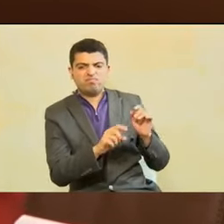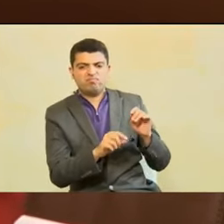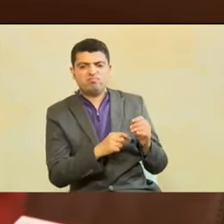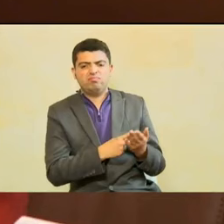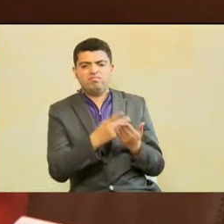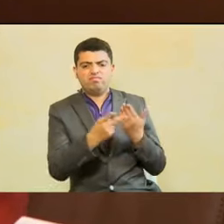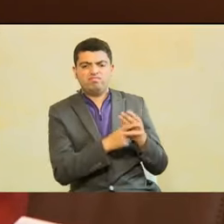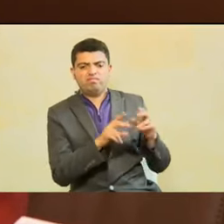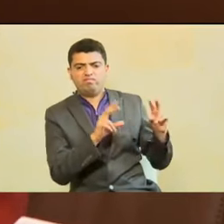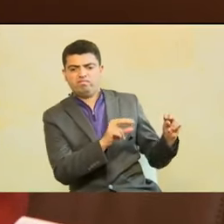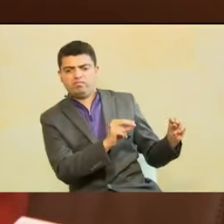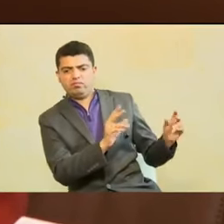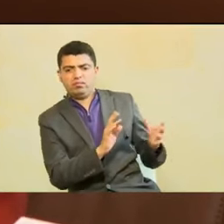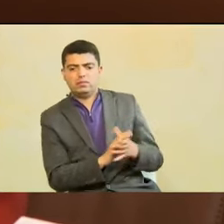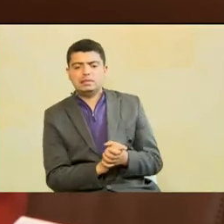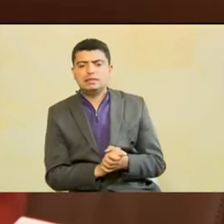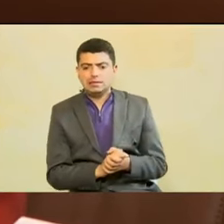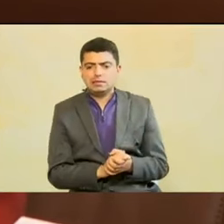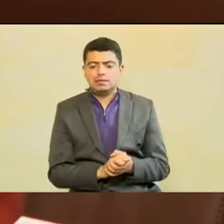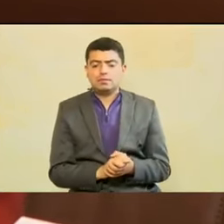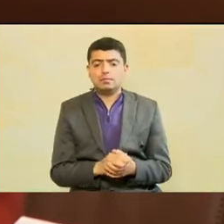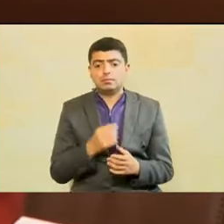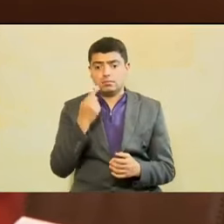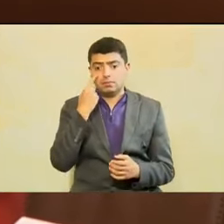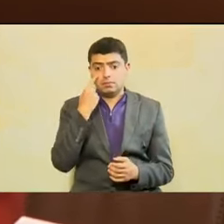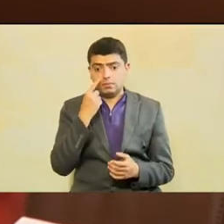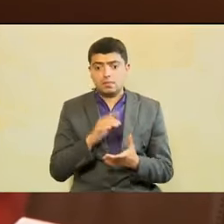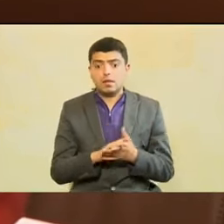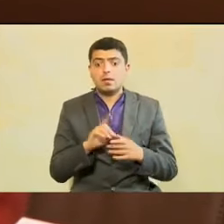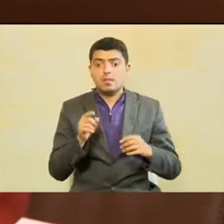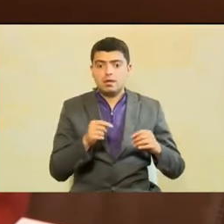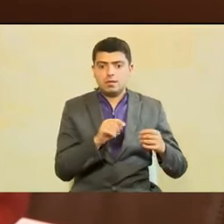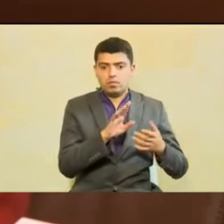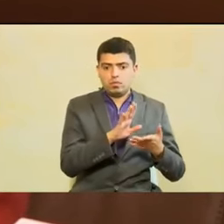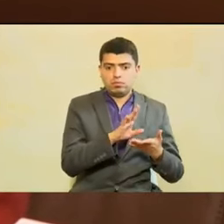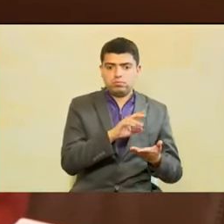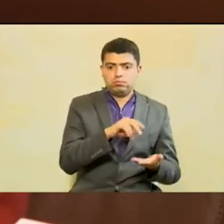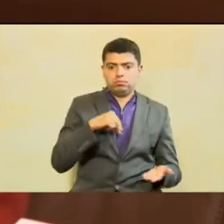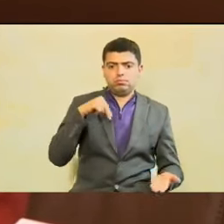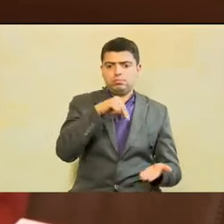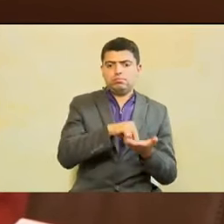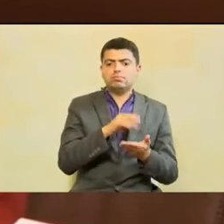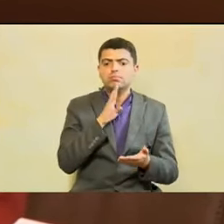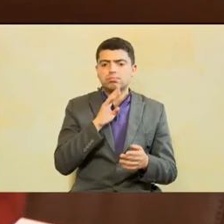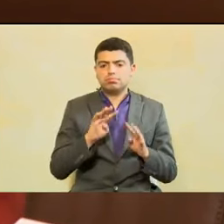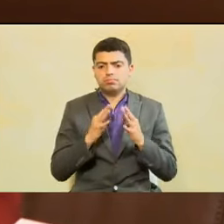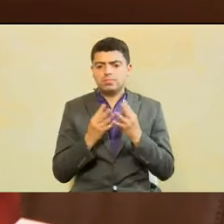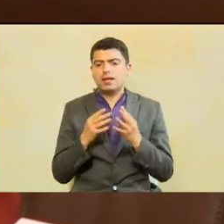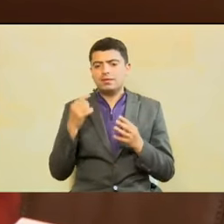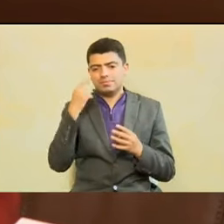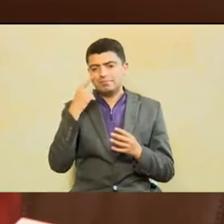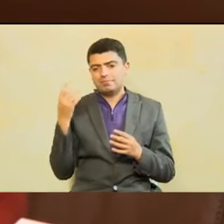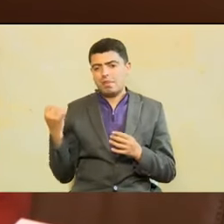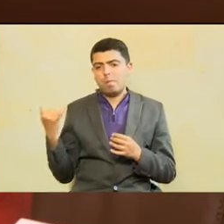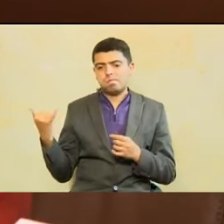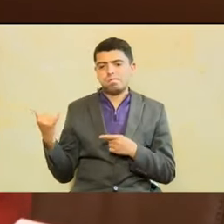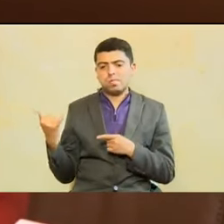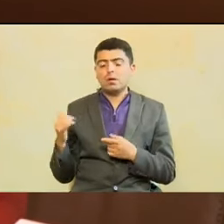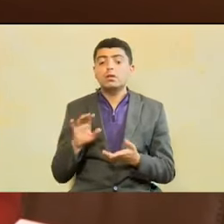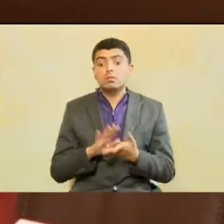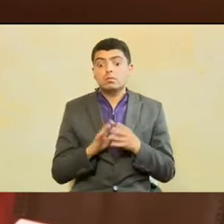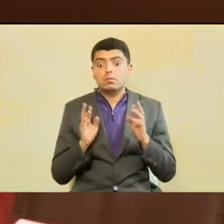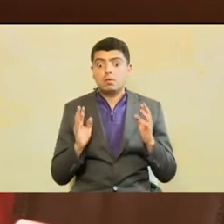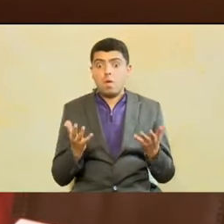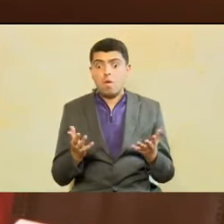que tenía como autor este congresista nos complace mucho que el congreso de